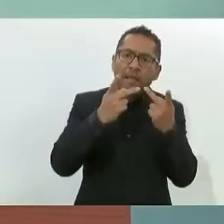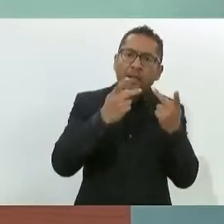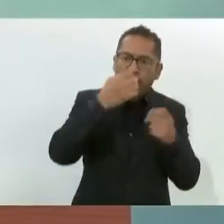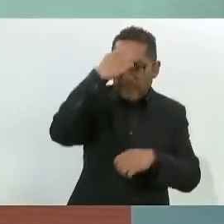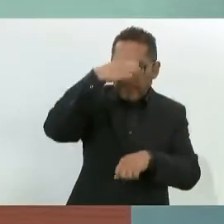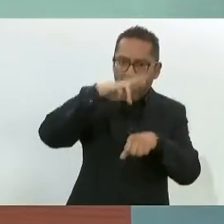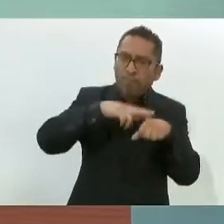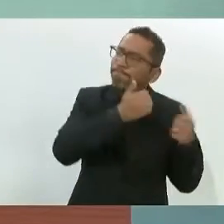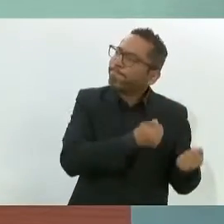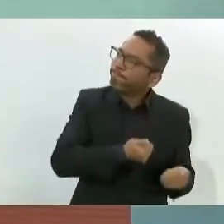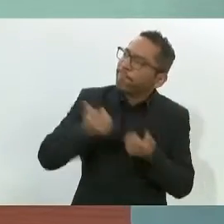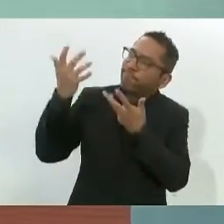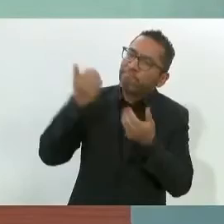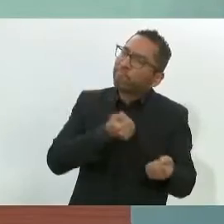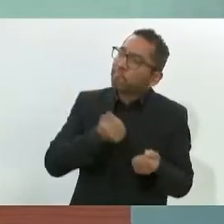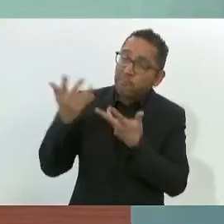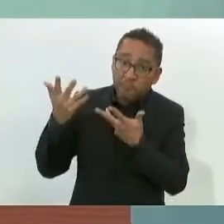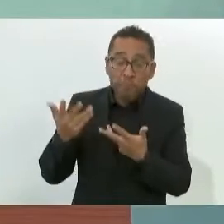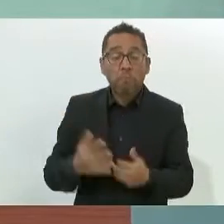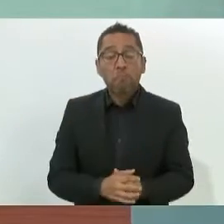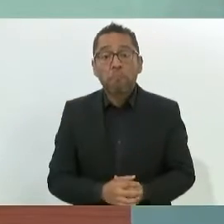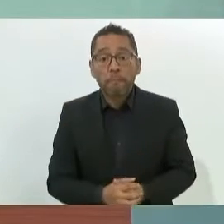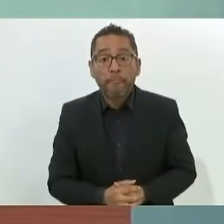Es importante estar aquí